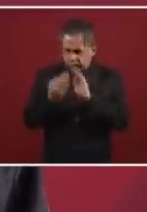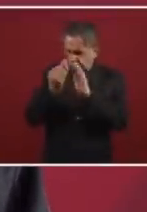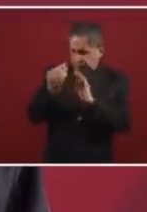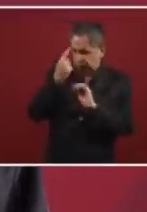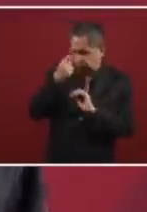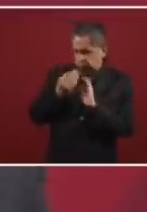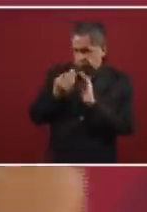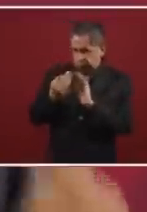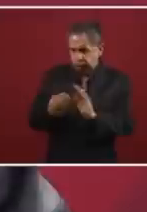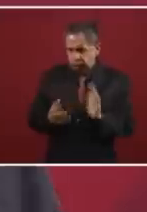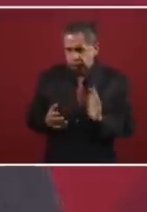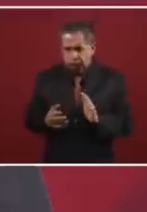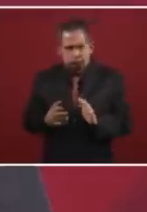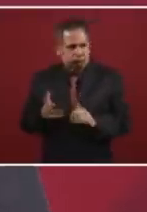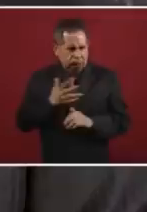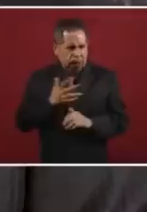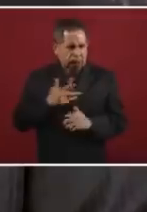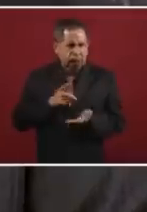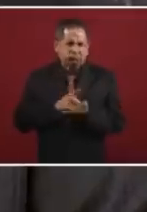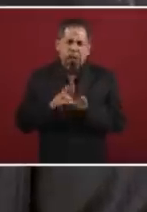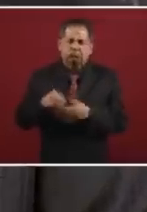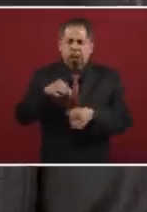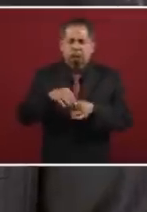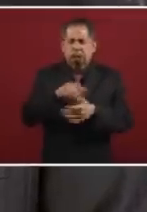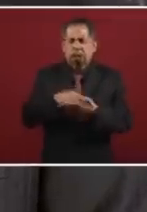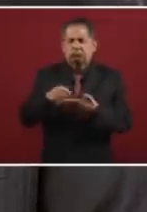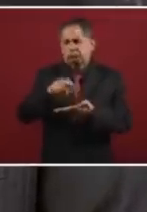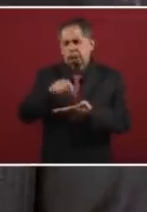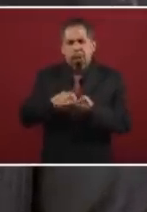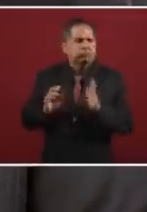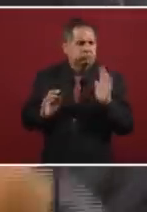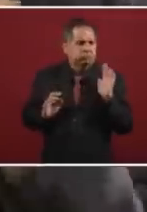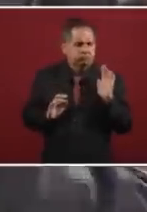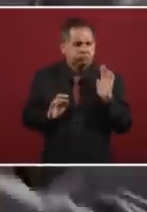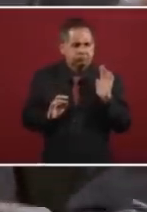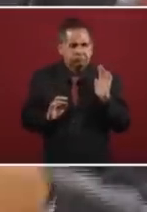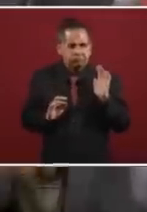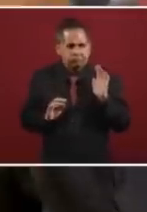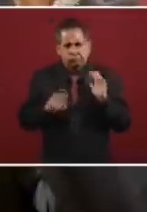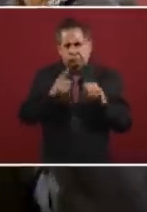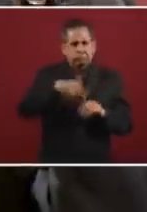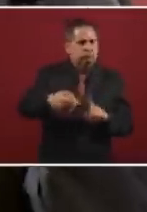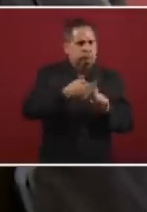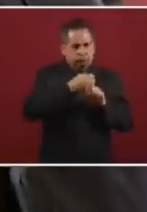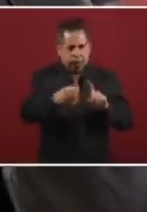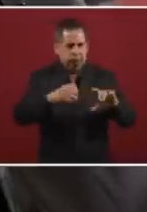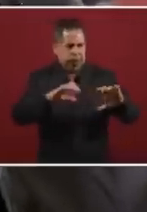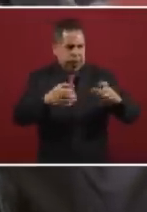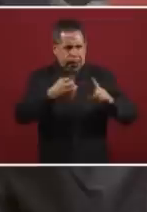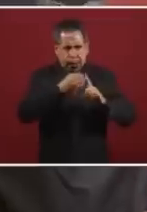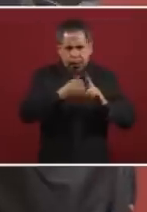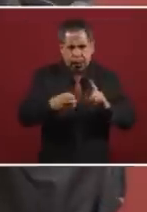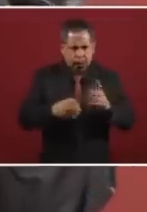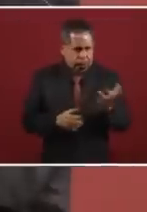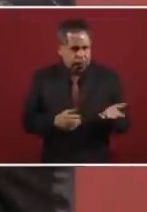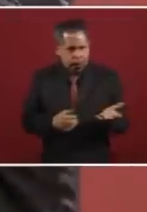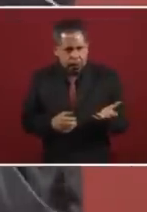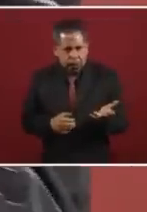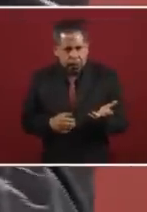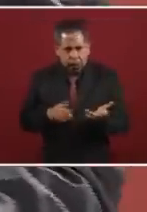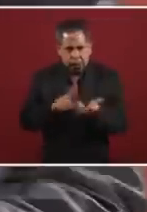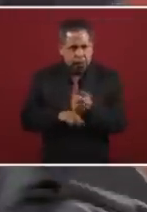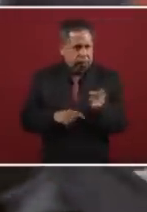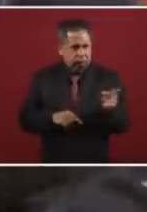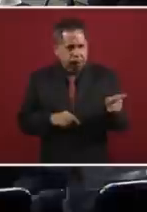que ejerzan sus derechos es que se organicen que este día